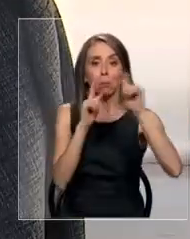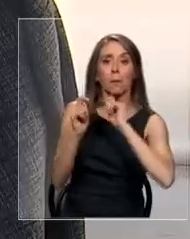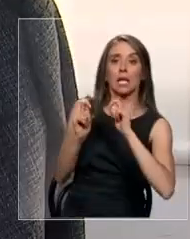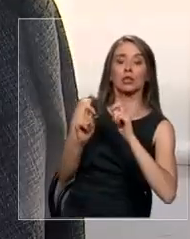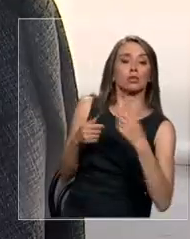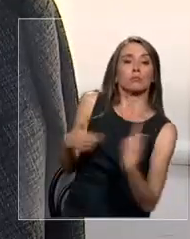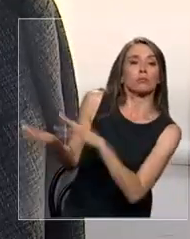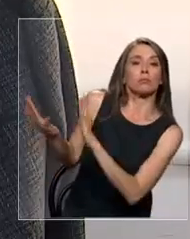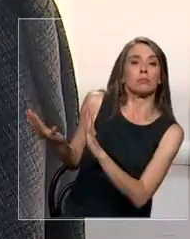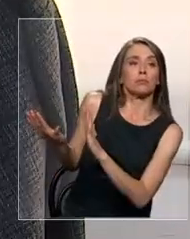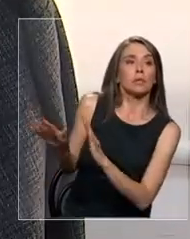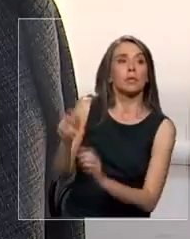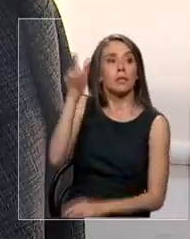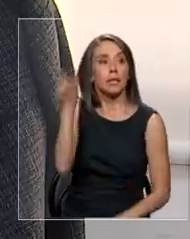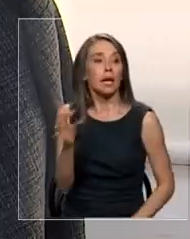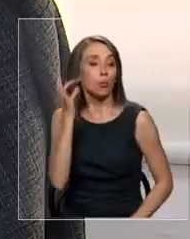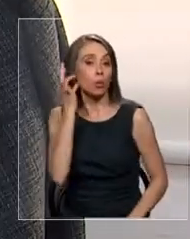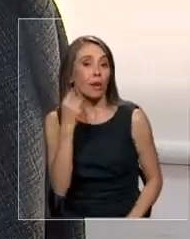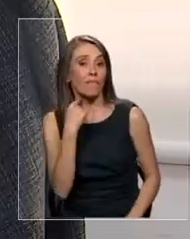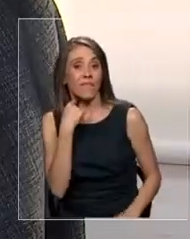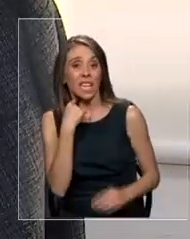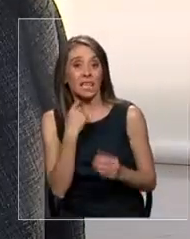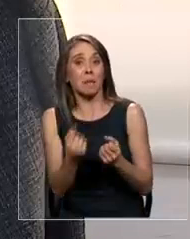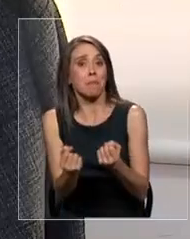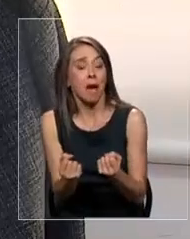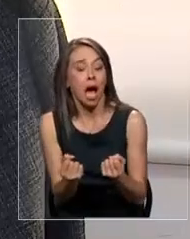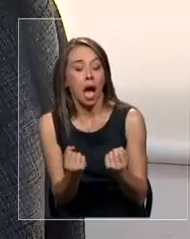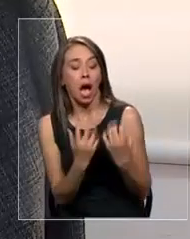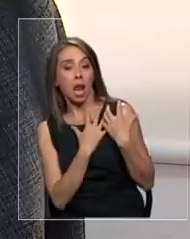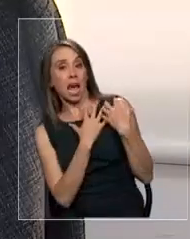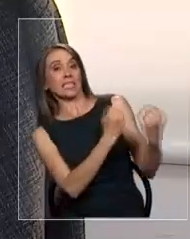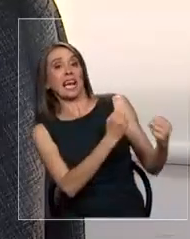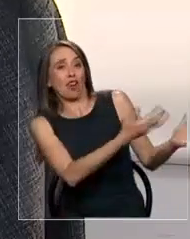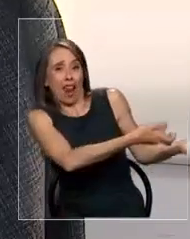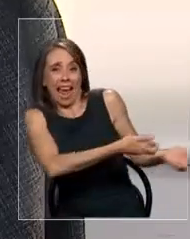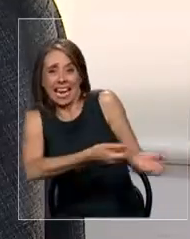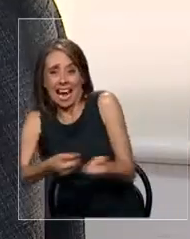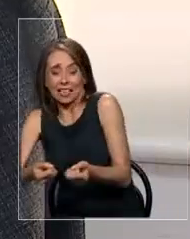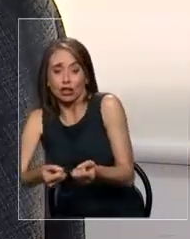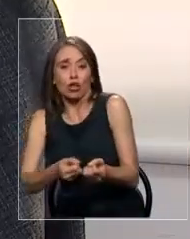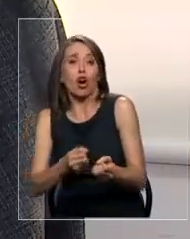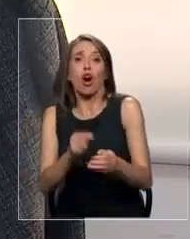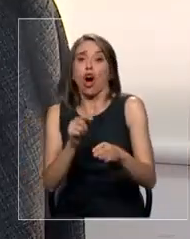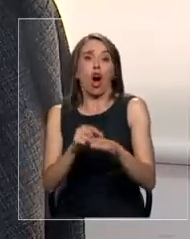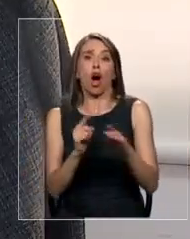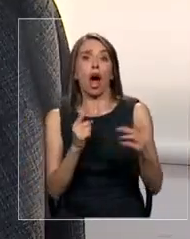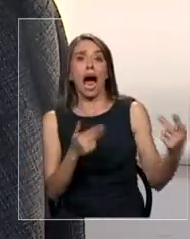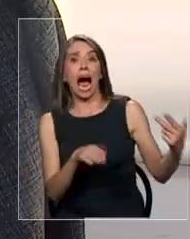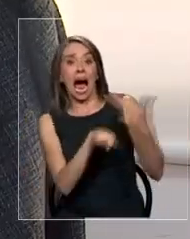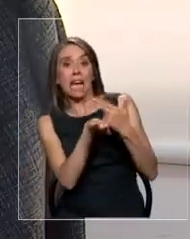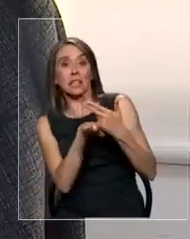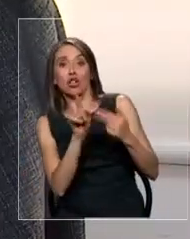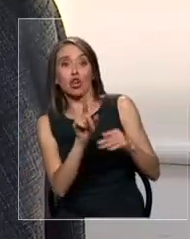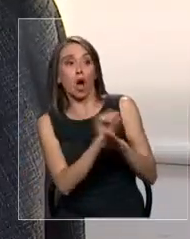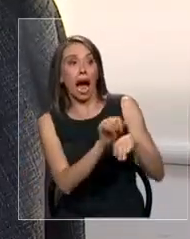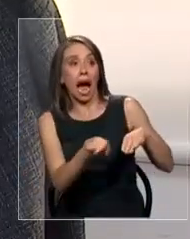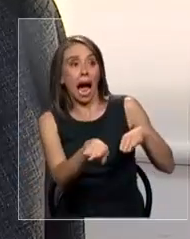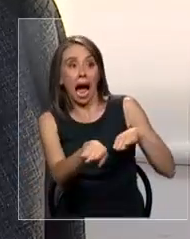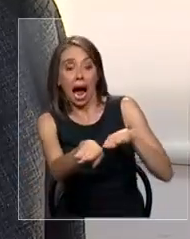víctima, se resistió al asalto, chocó al vehículo que lo antecedía y que le